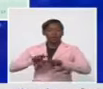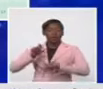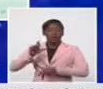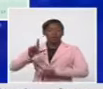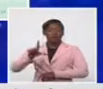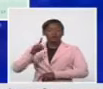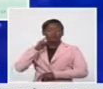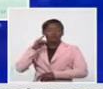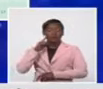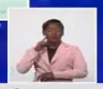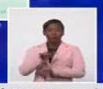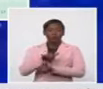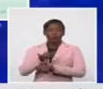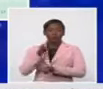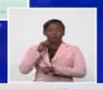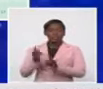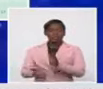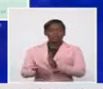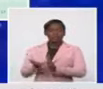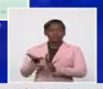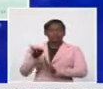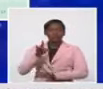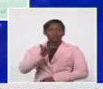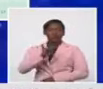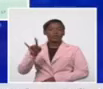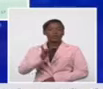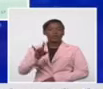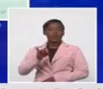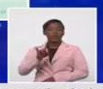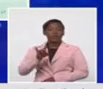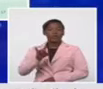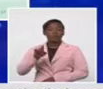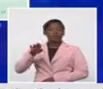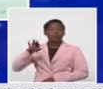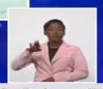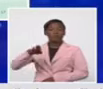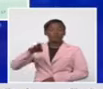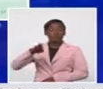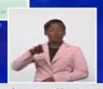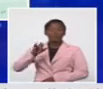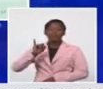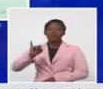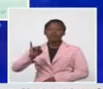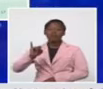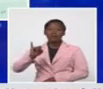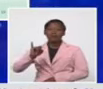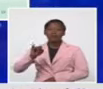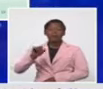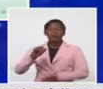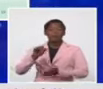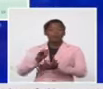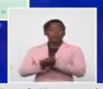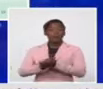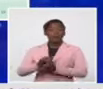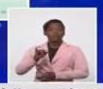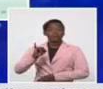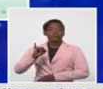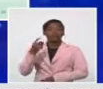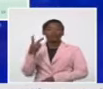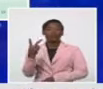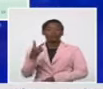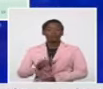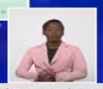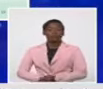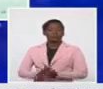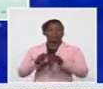99, Franpaís con 6 y Mayarí con 2. Granma incrementa,